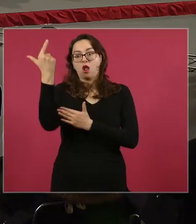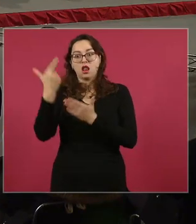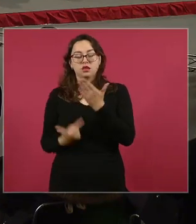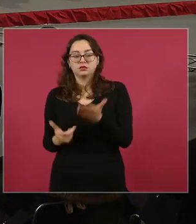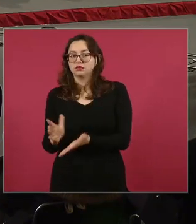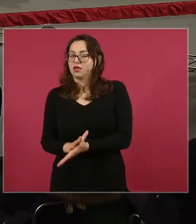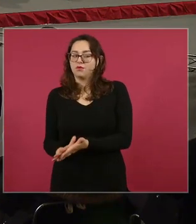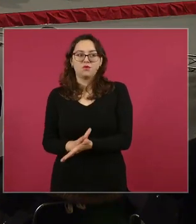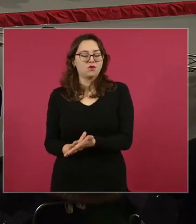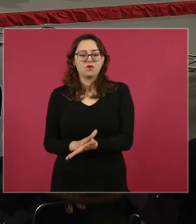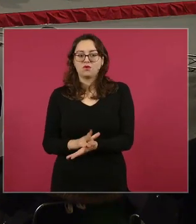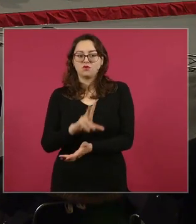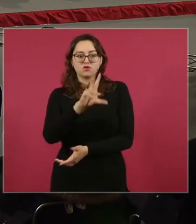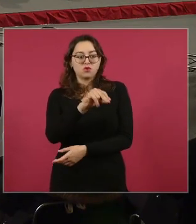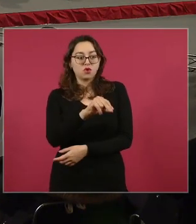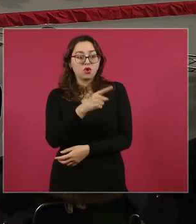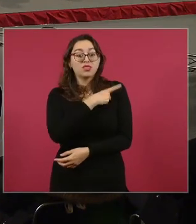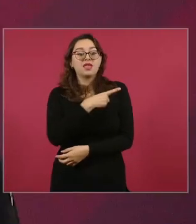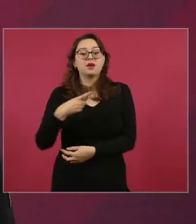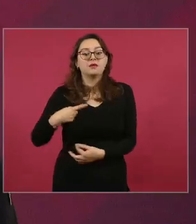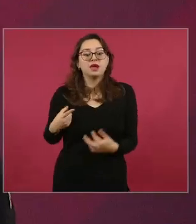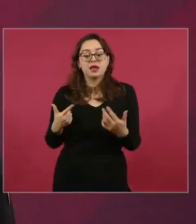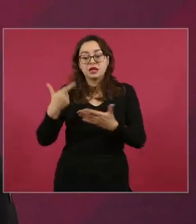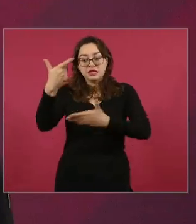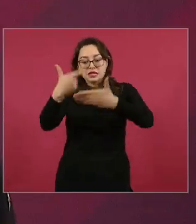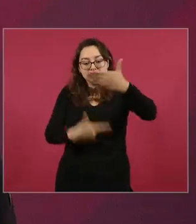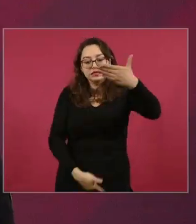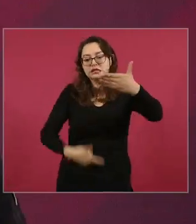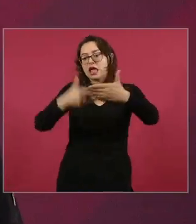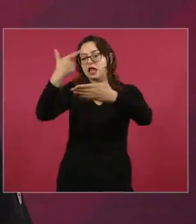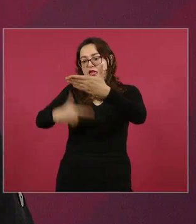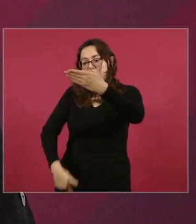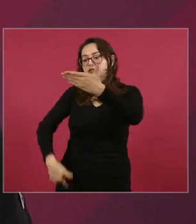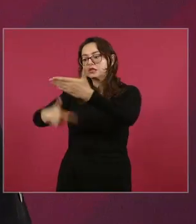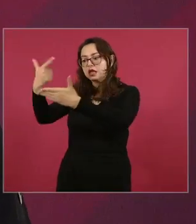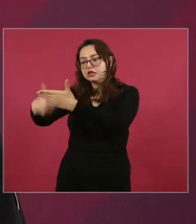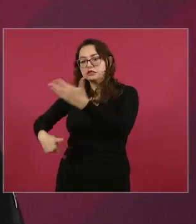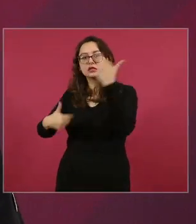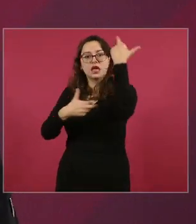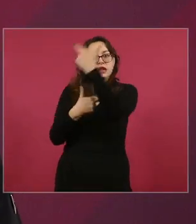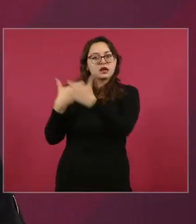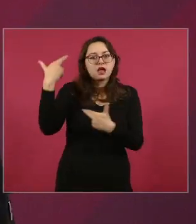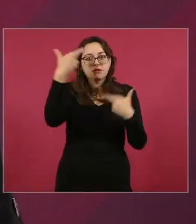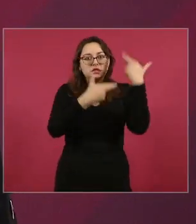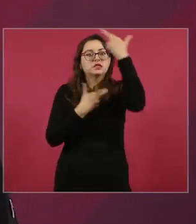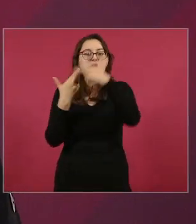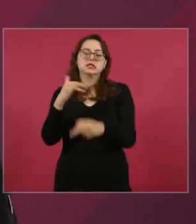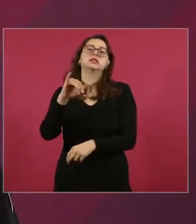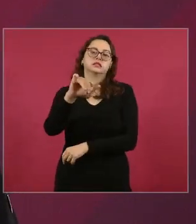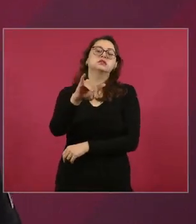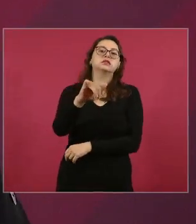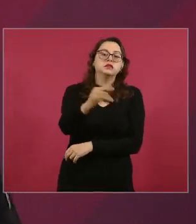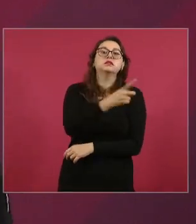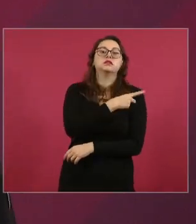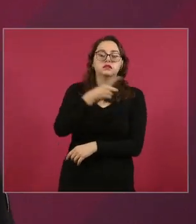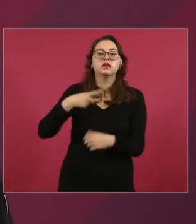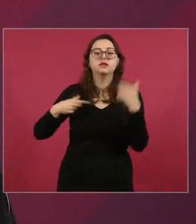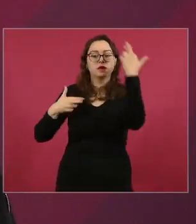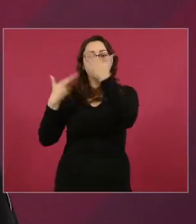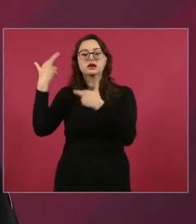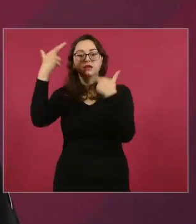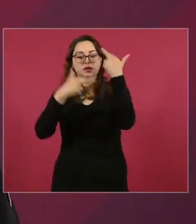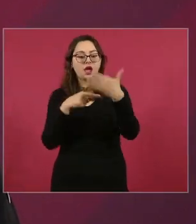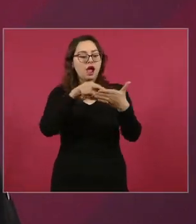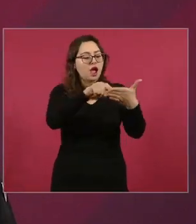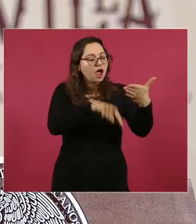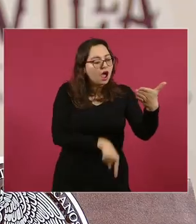que informó fue una revisión a las dependencias encargadas de la búsqueda de personas en México y verificar la lista